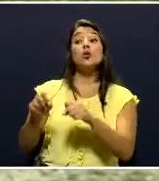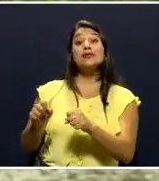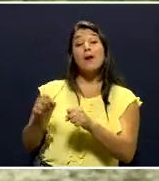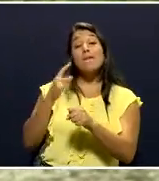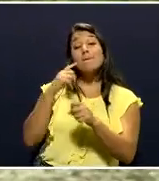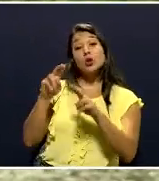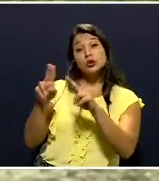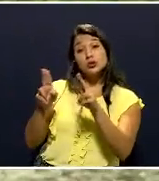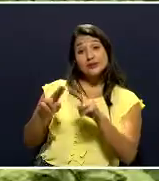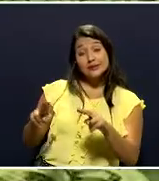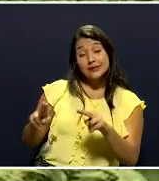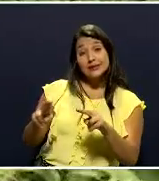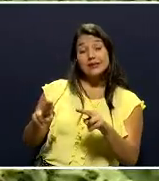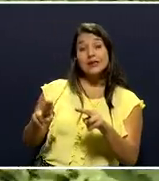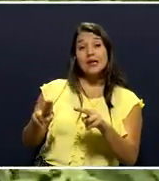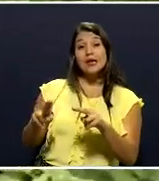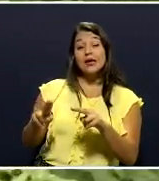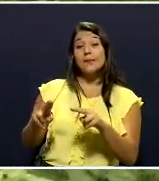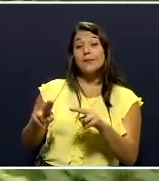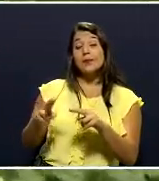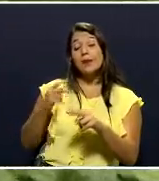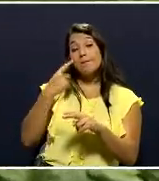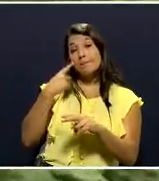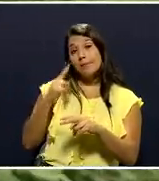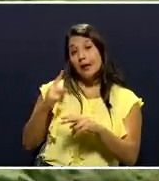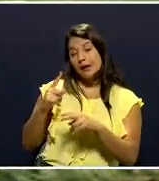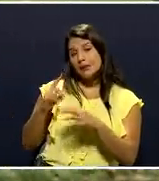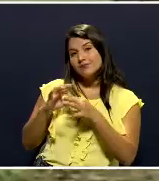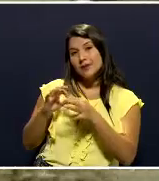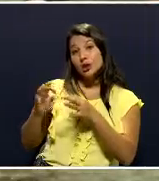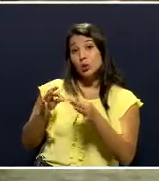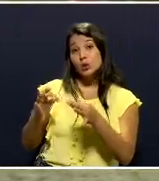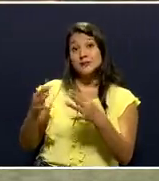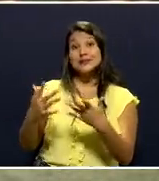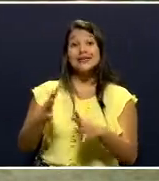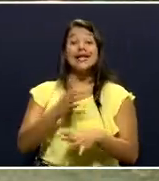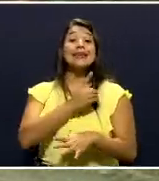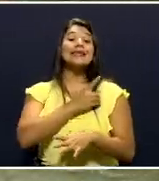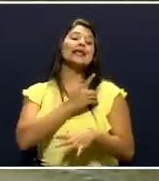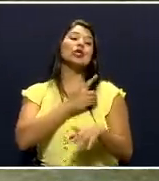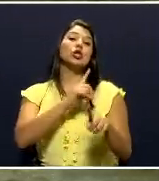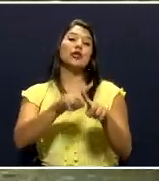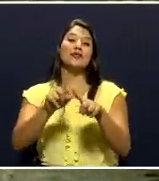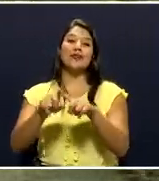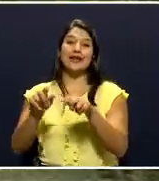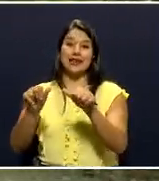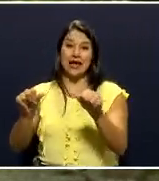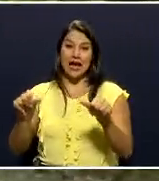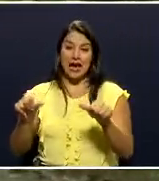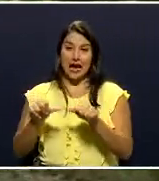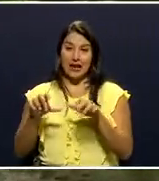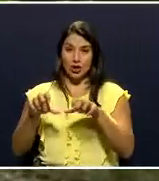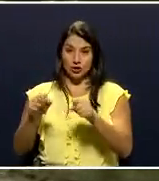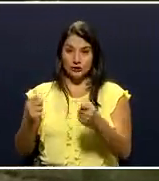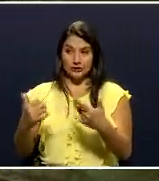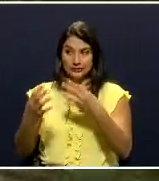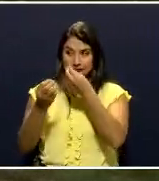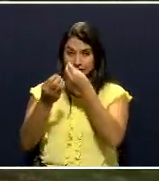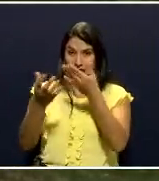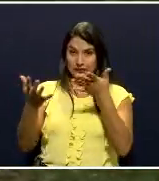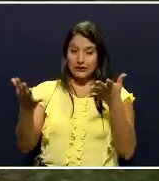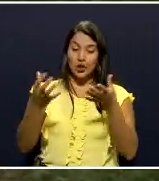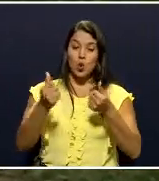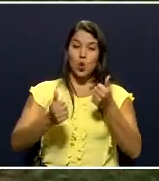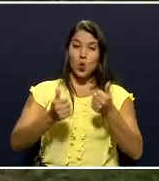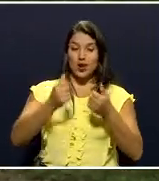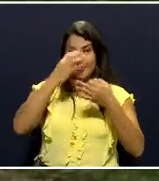los concesionarios y terceros, dedicados por supuesto al turismo, desde ya los directores de las diferentes áreas de conservación están comunicando las medidas